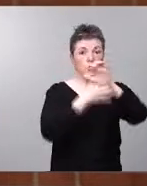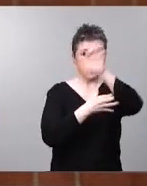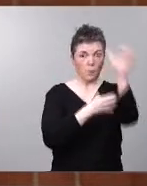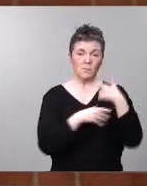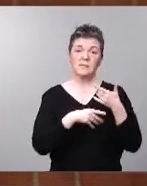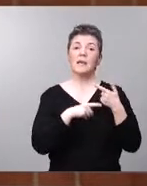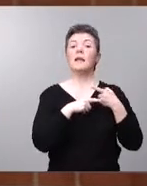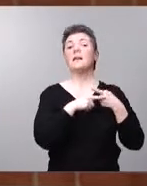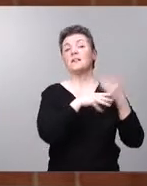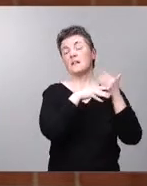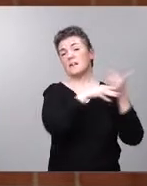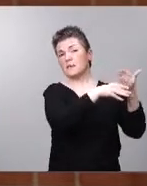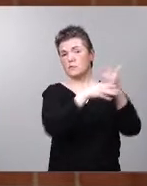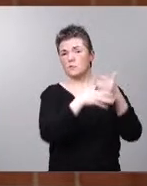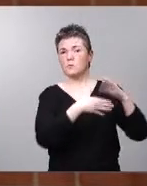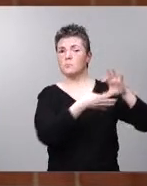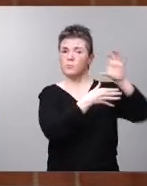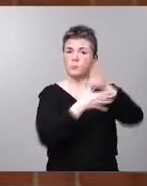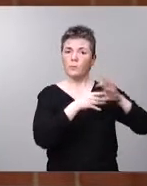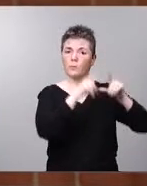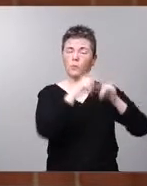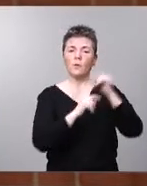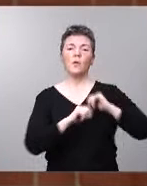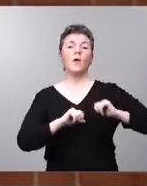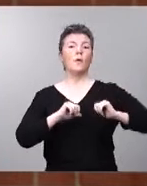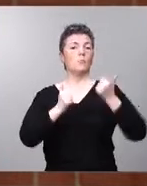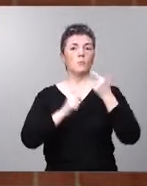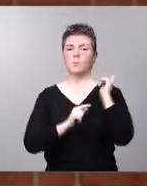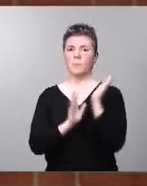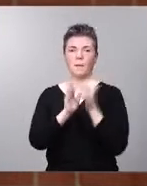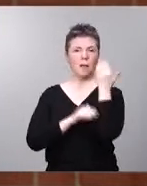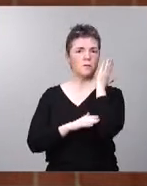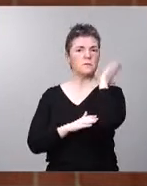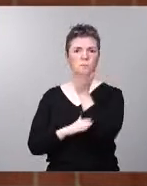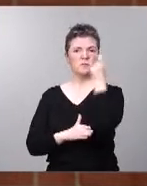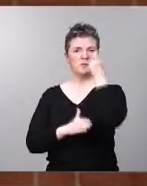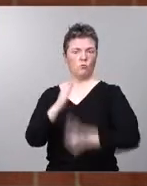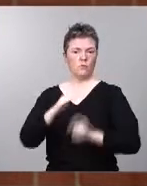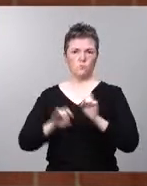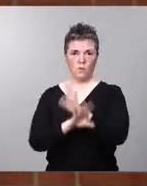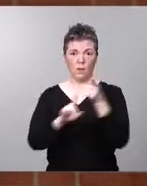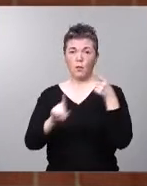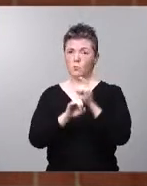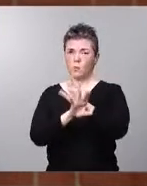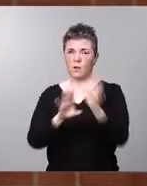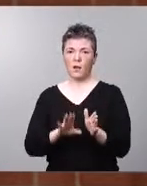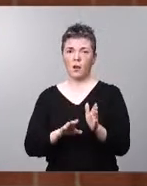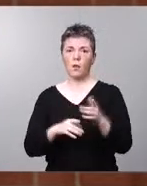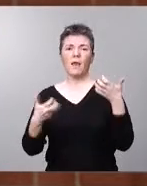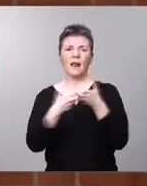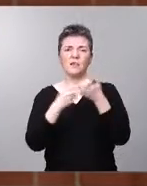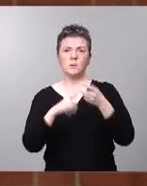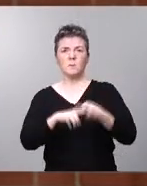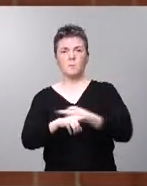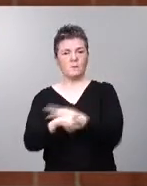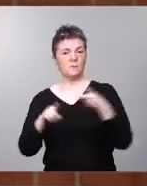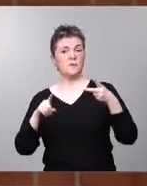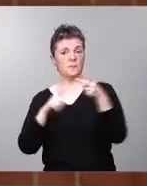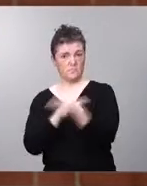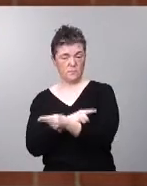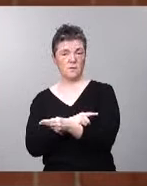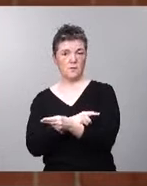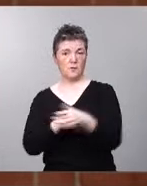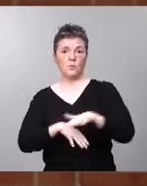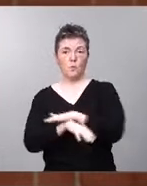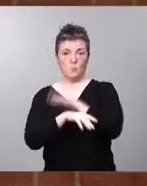europea hemos aprobado un primer paquete de sanciones con un objetivo claro que es impedir que prosiga las agresiones del gobierno de